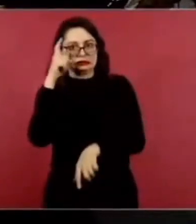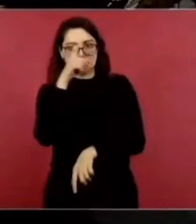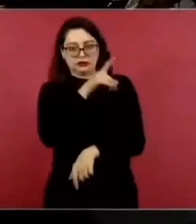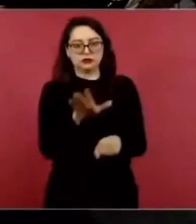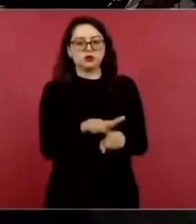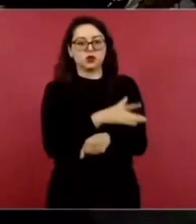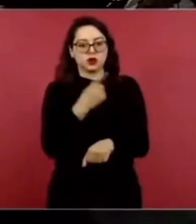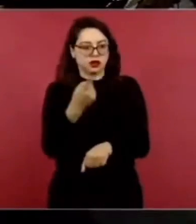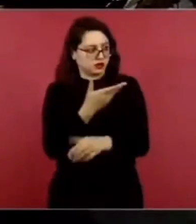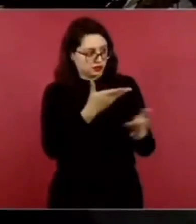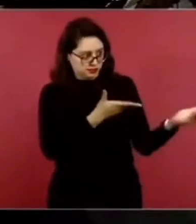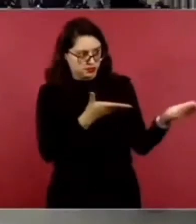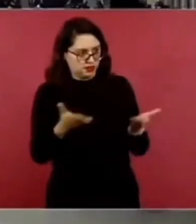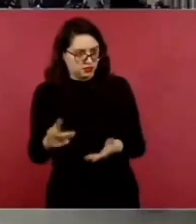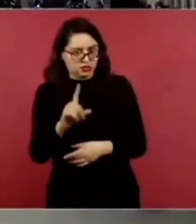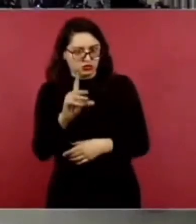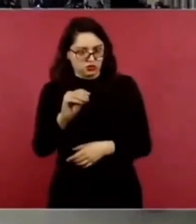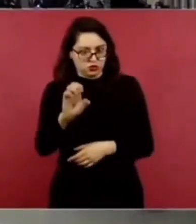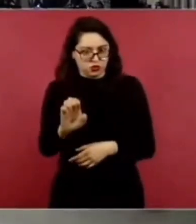ver.